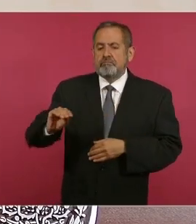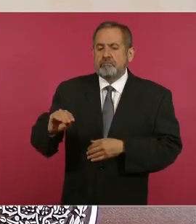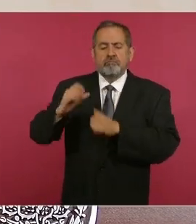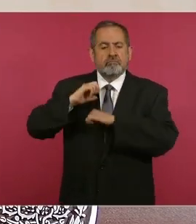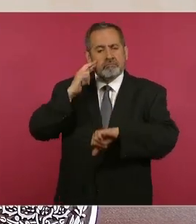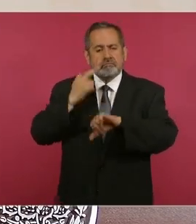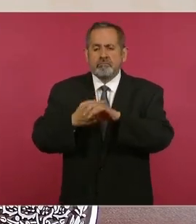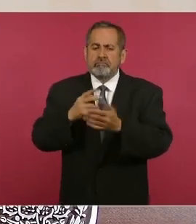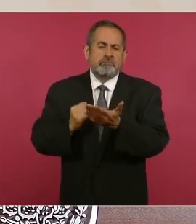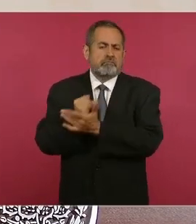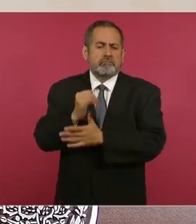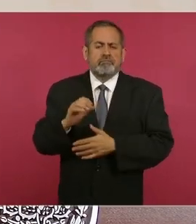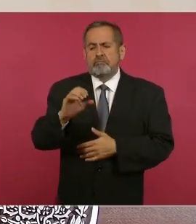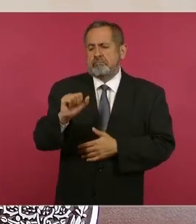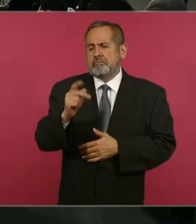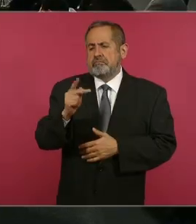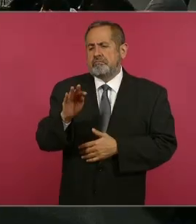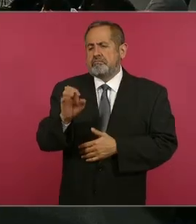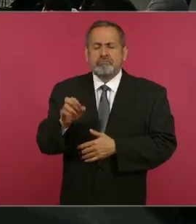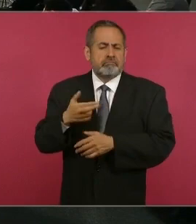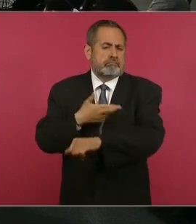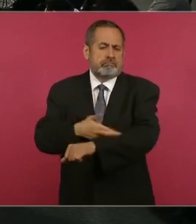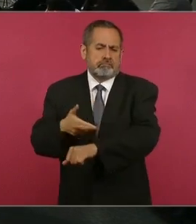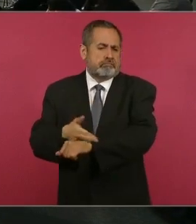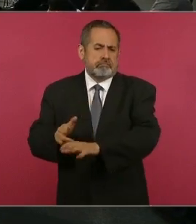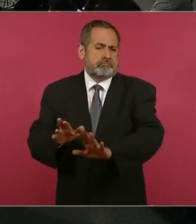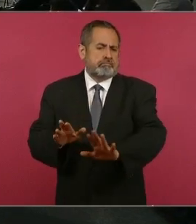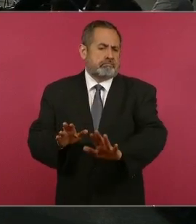se resuelve lo que